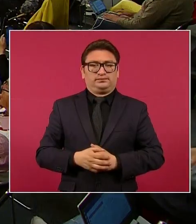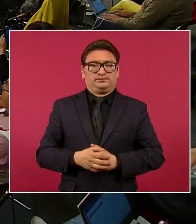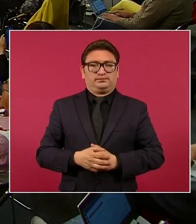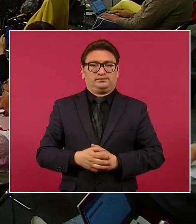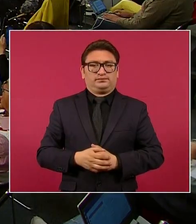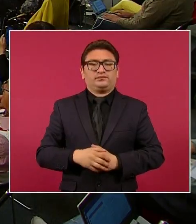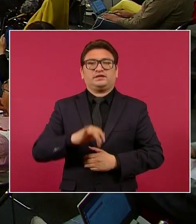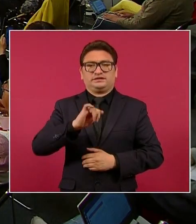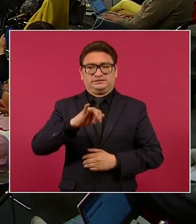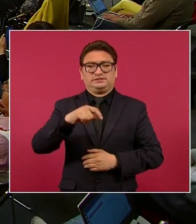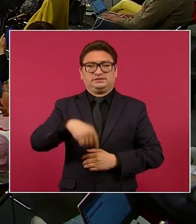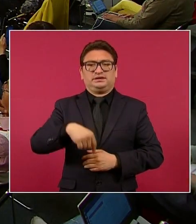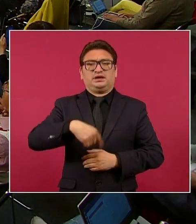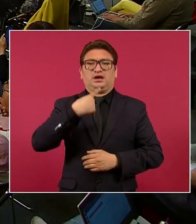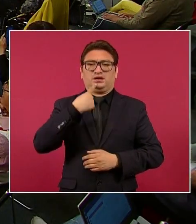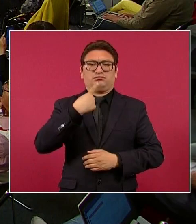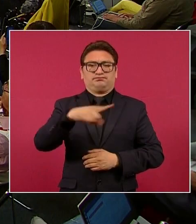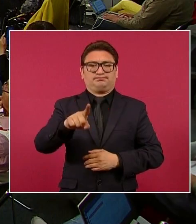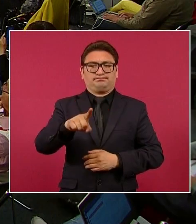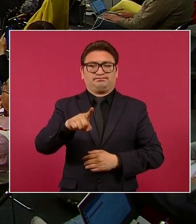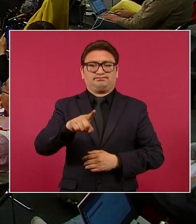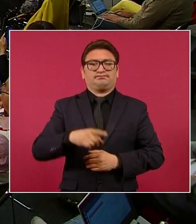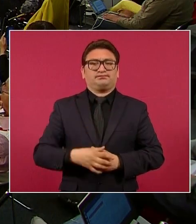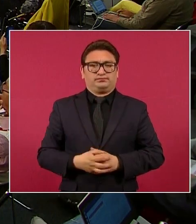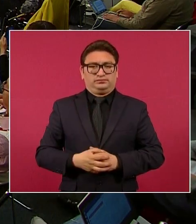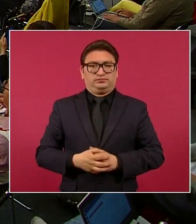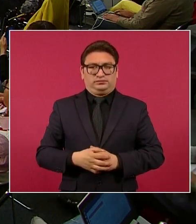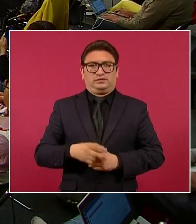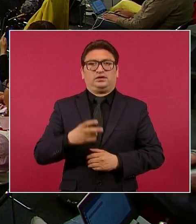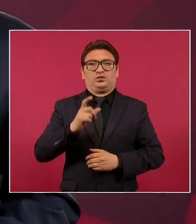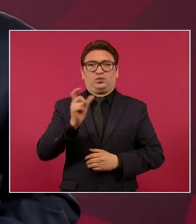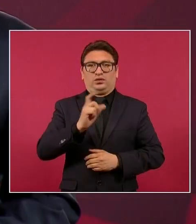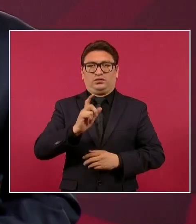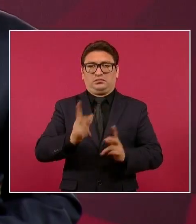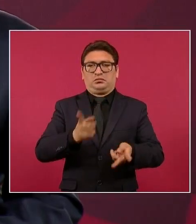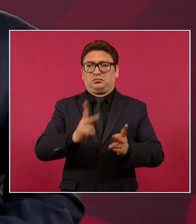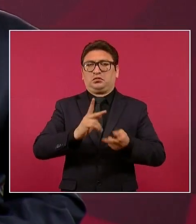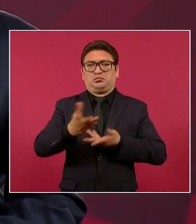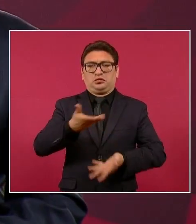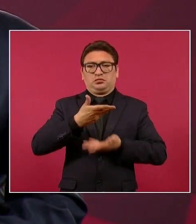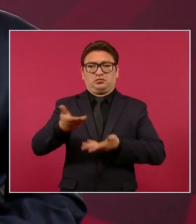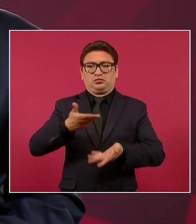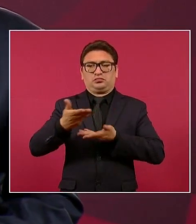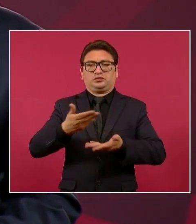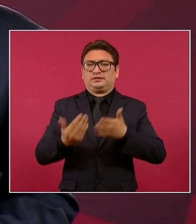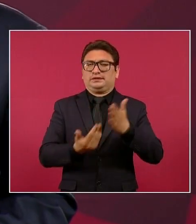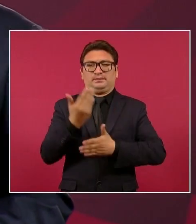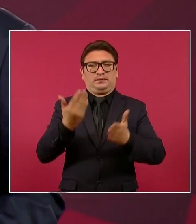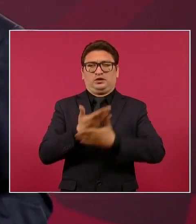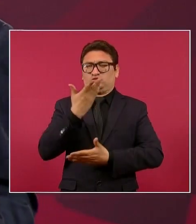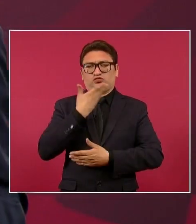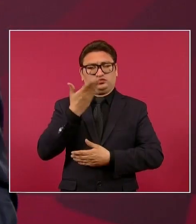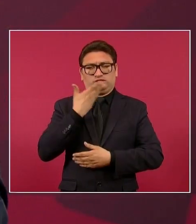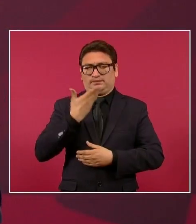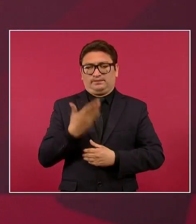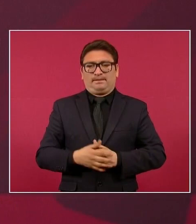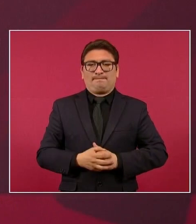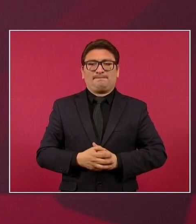se denunció esto en este diálogo circular que tenemos todas las mañanas